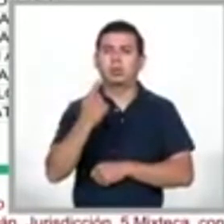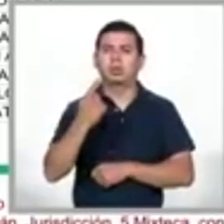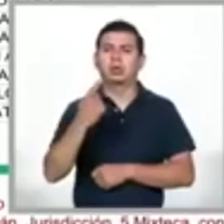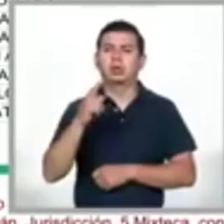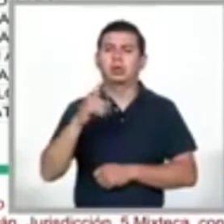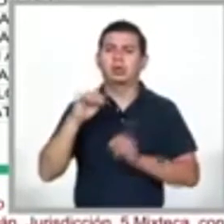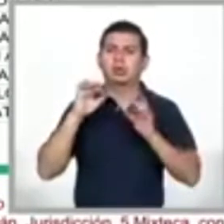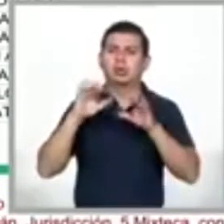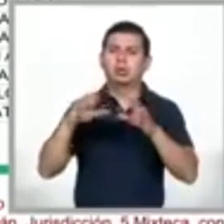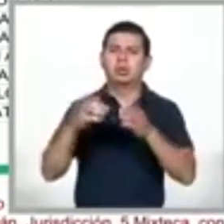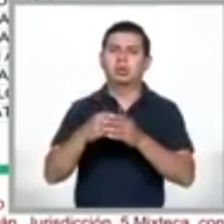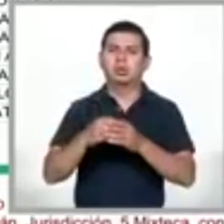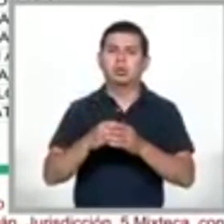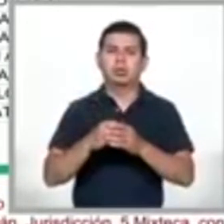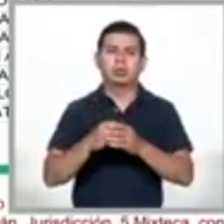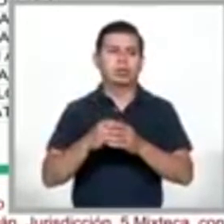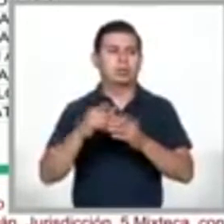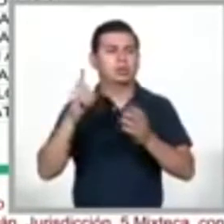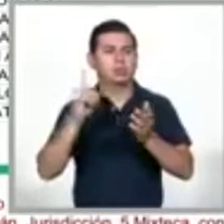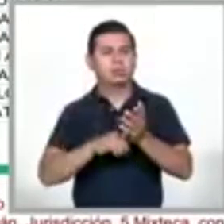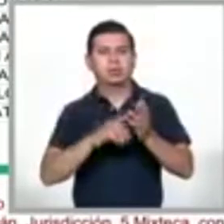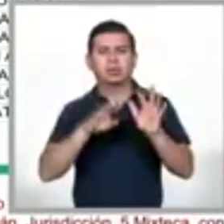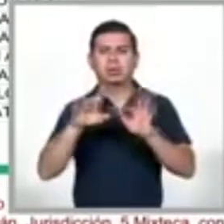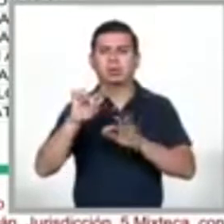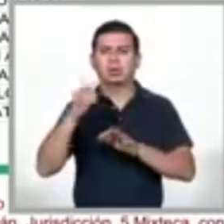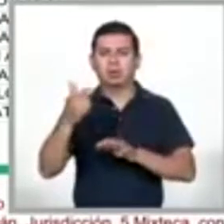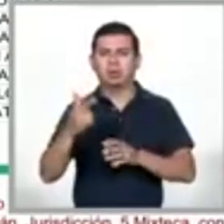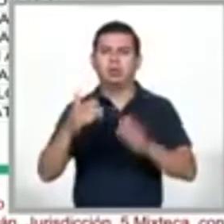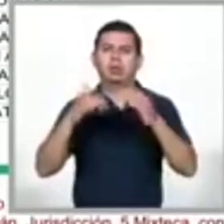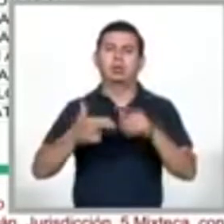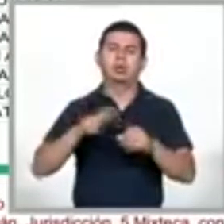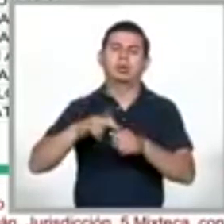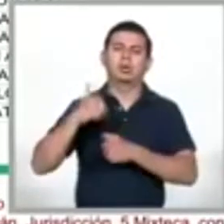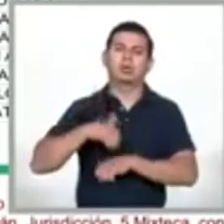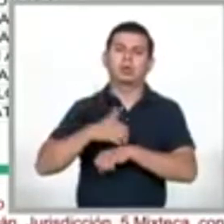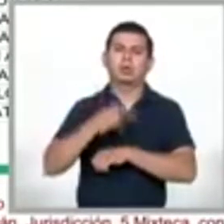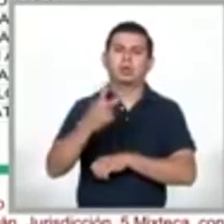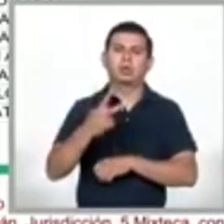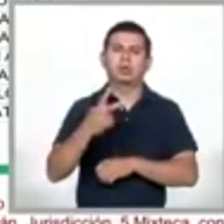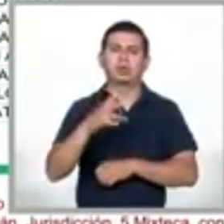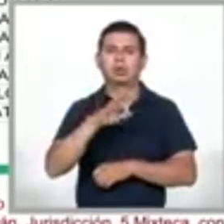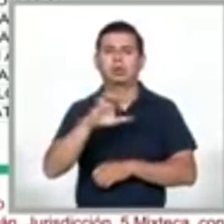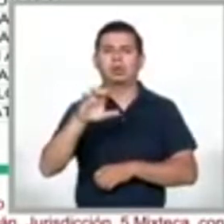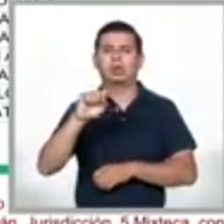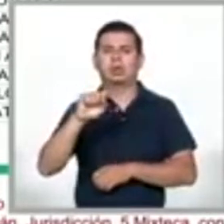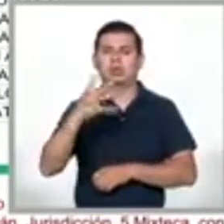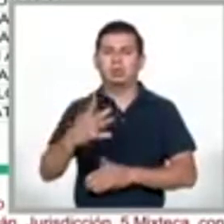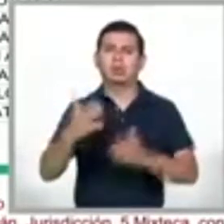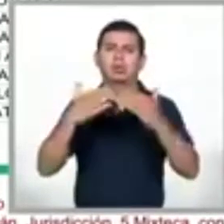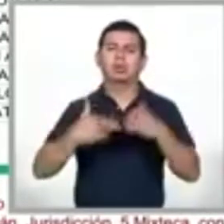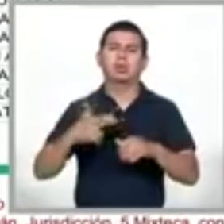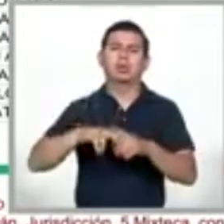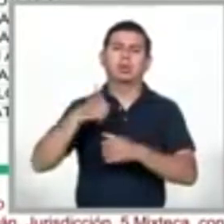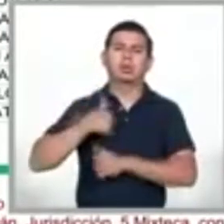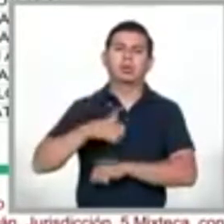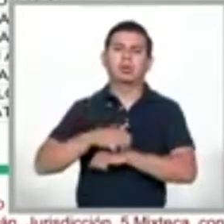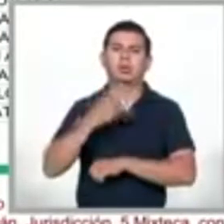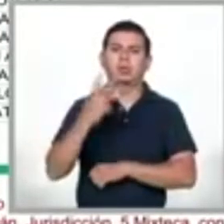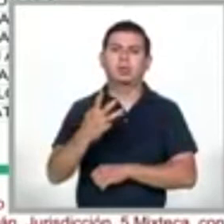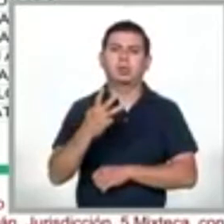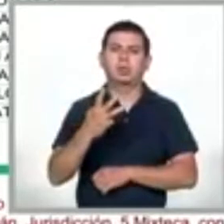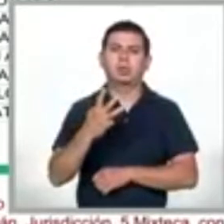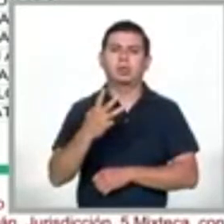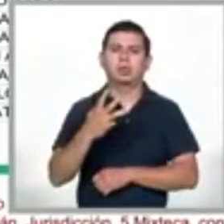un acumulado de 1.977, la jurisdicción sanitaria número 2, 164, la jurisdicción sanitaria